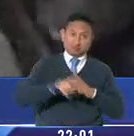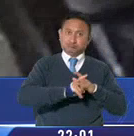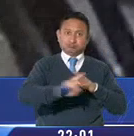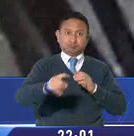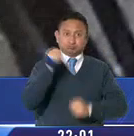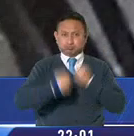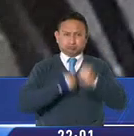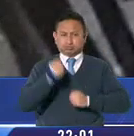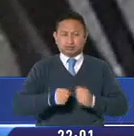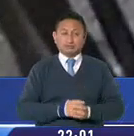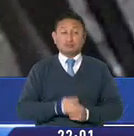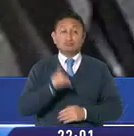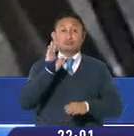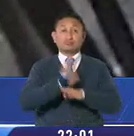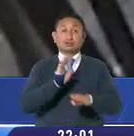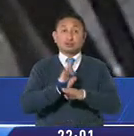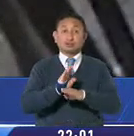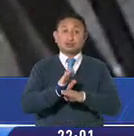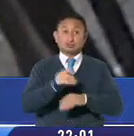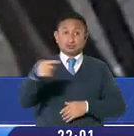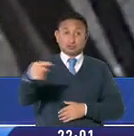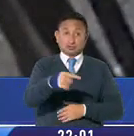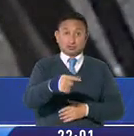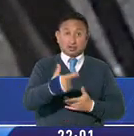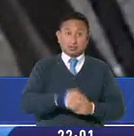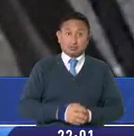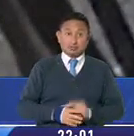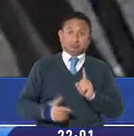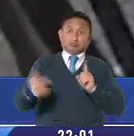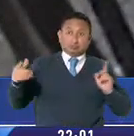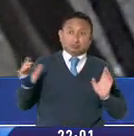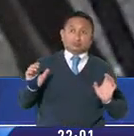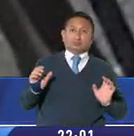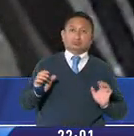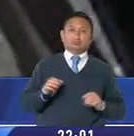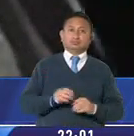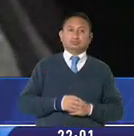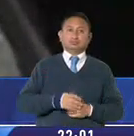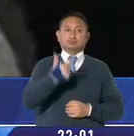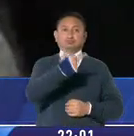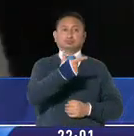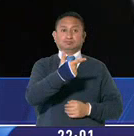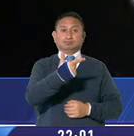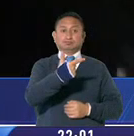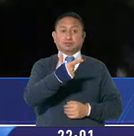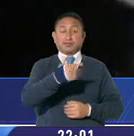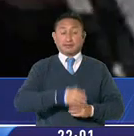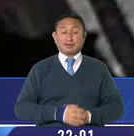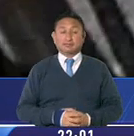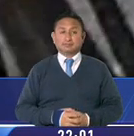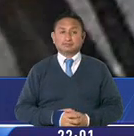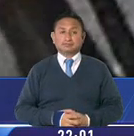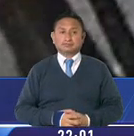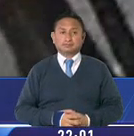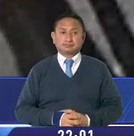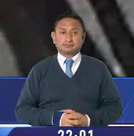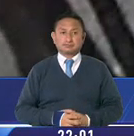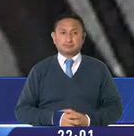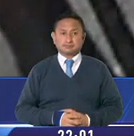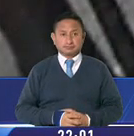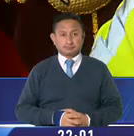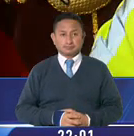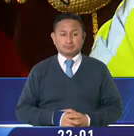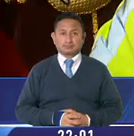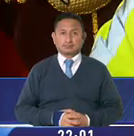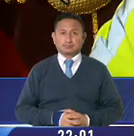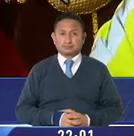testigo intentó evitar el robo, pero las buenas intenciones fueron frenadas cuando fue apuntado con el arma. Y sea